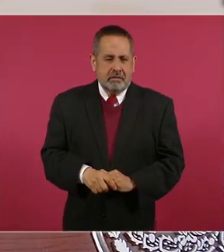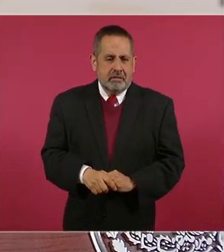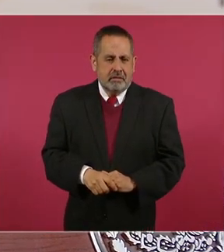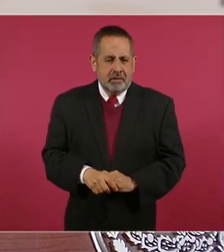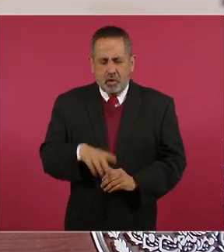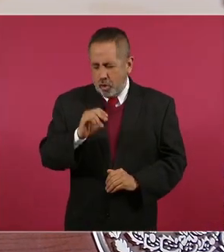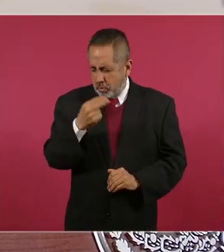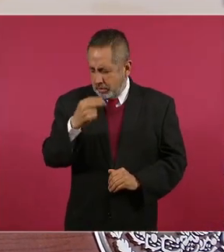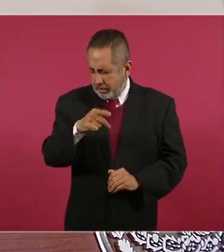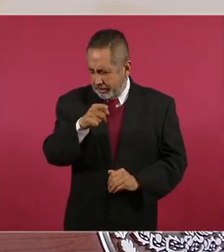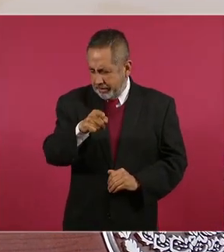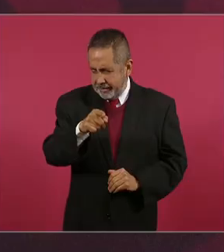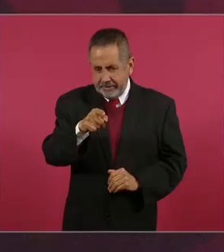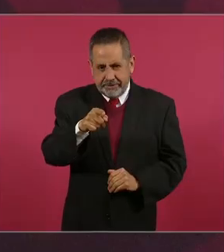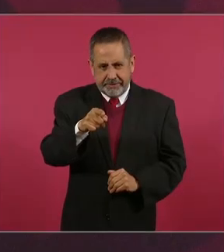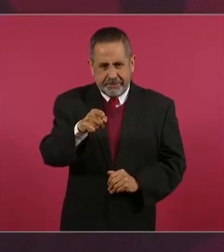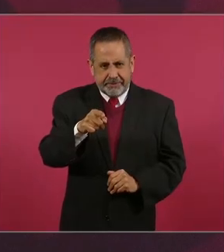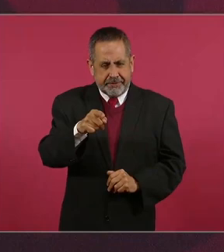¿cómo se llama?